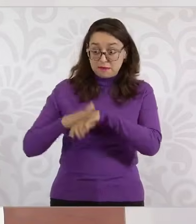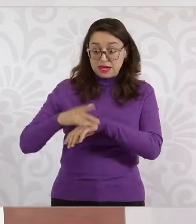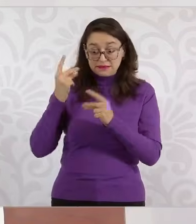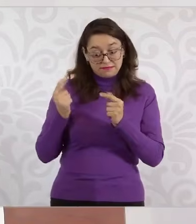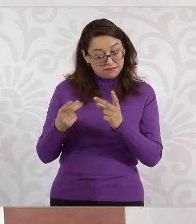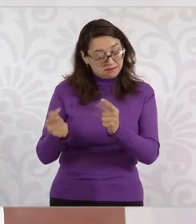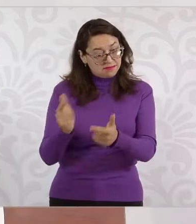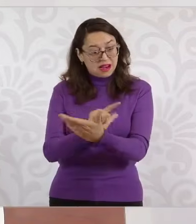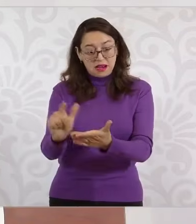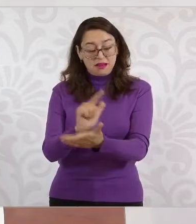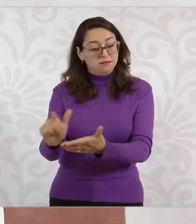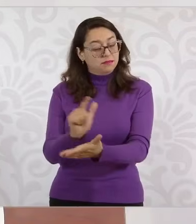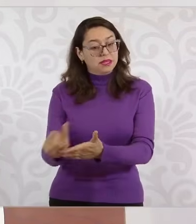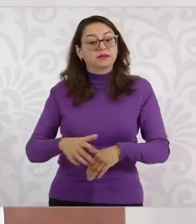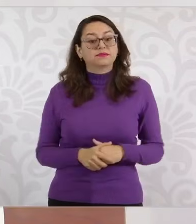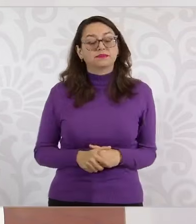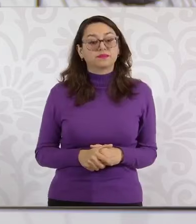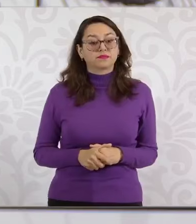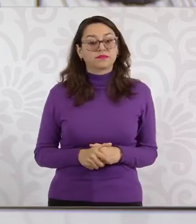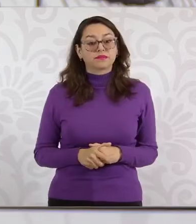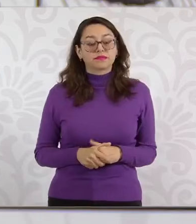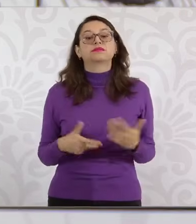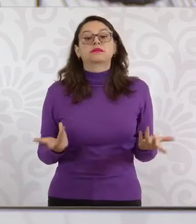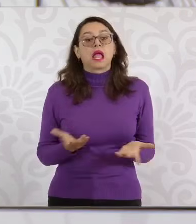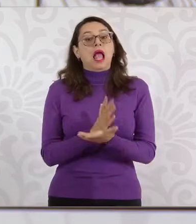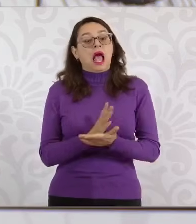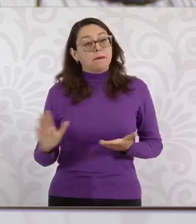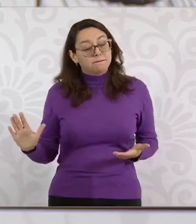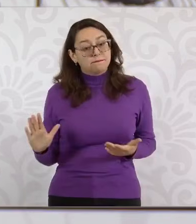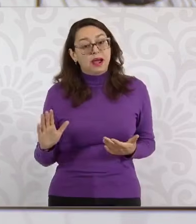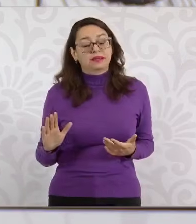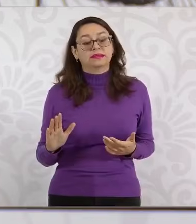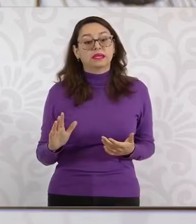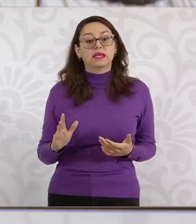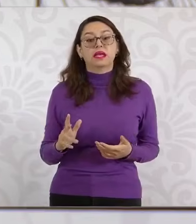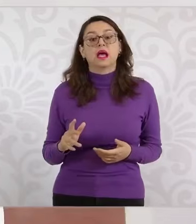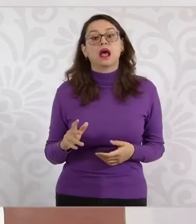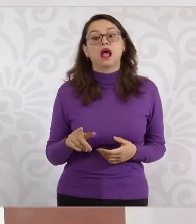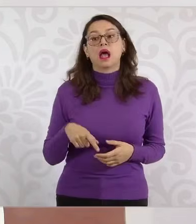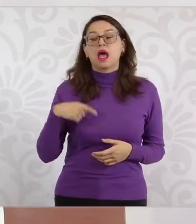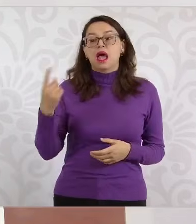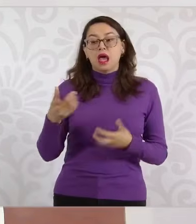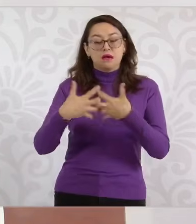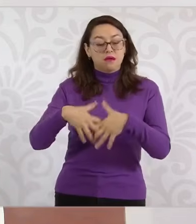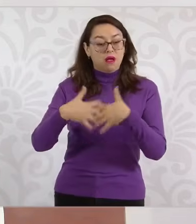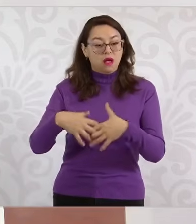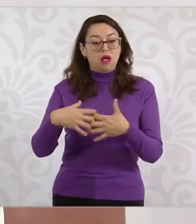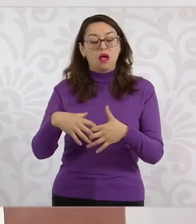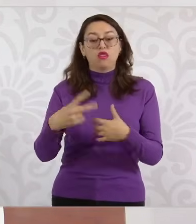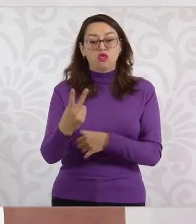para avanzar todavía más en la limpieza. Y aparte está lo que ocurrió afuera de la refinería Olmeca Dos Bocas,